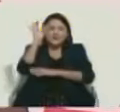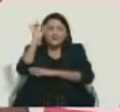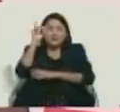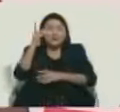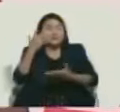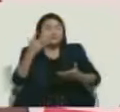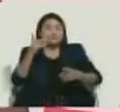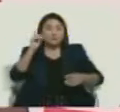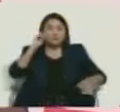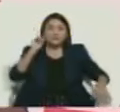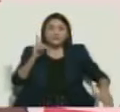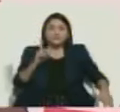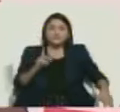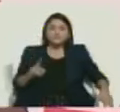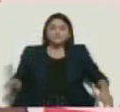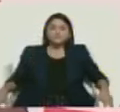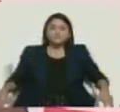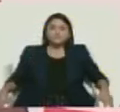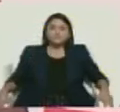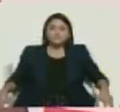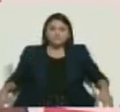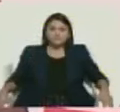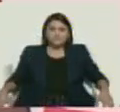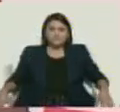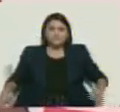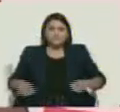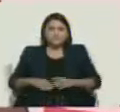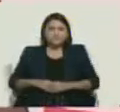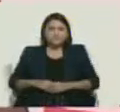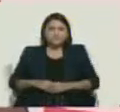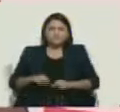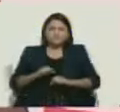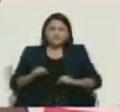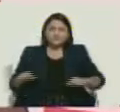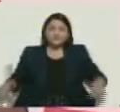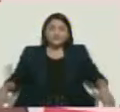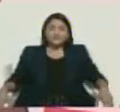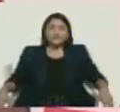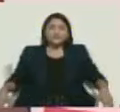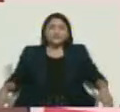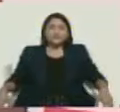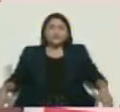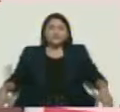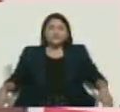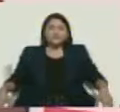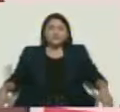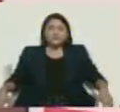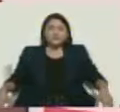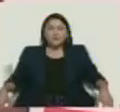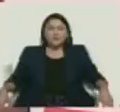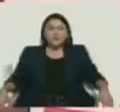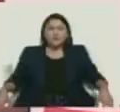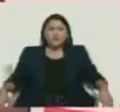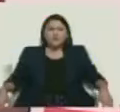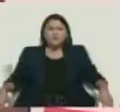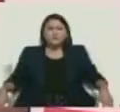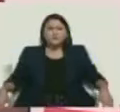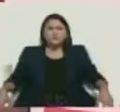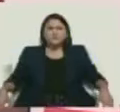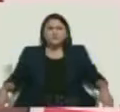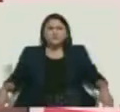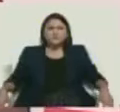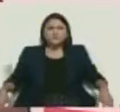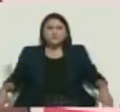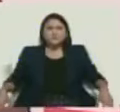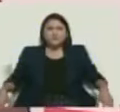nosotros en este año? Increíble la cantidad de asambleas. Lo veníamos dando cada, con